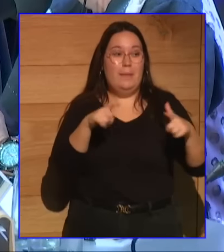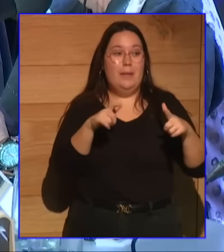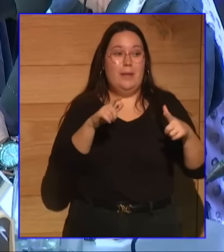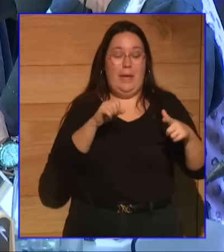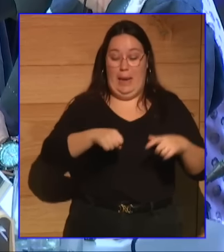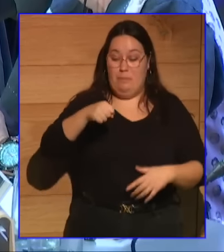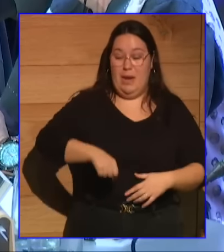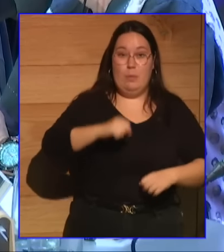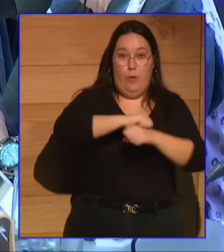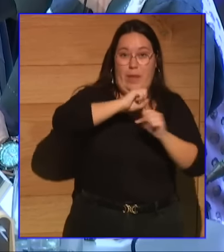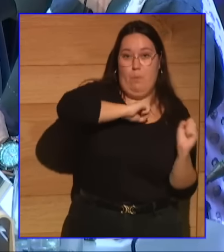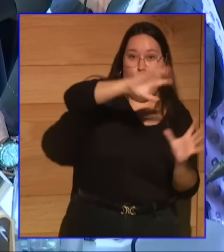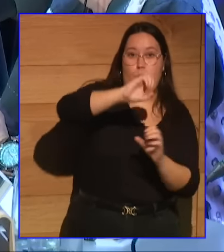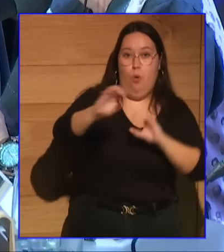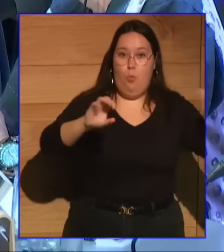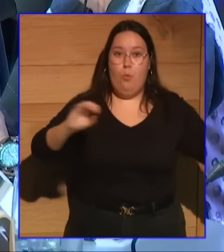están lanzando